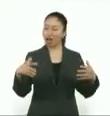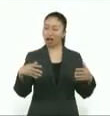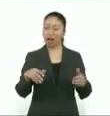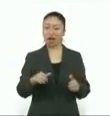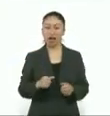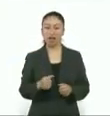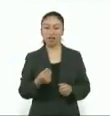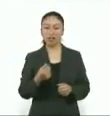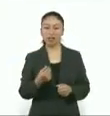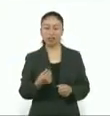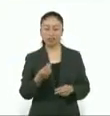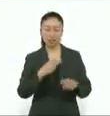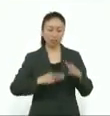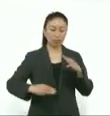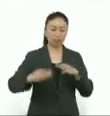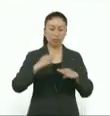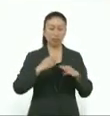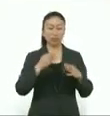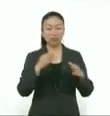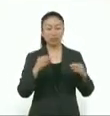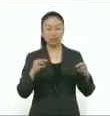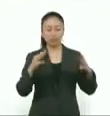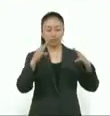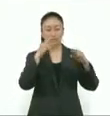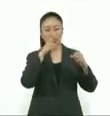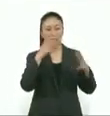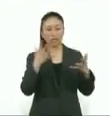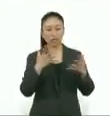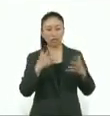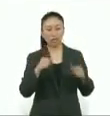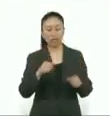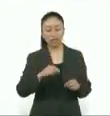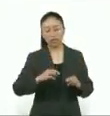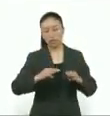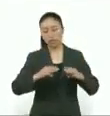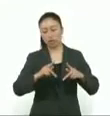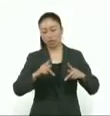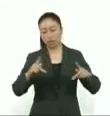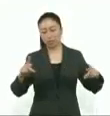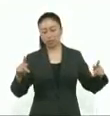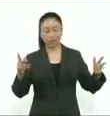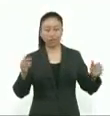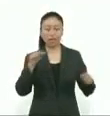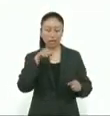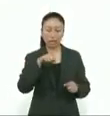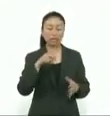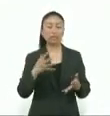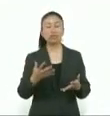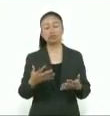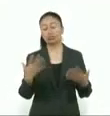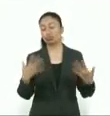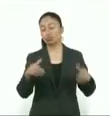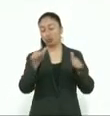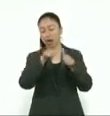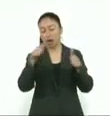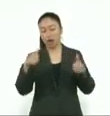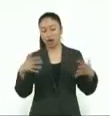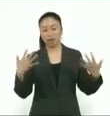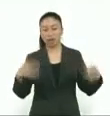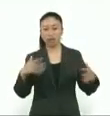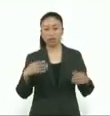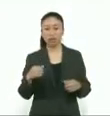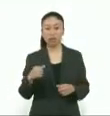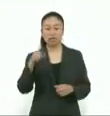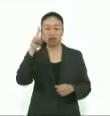artesanías en nuestra montaña, en la Costa Chica y en todas y cada una de las regiones del estado. Mujeres fuertes